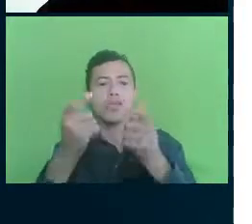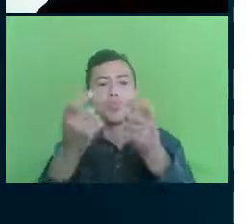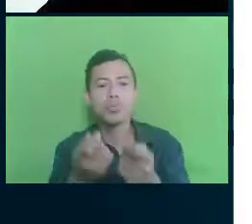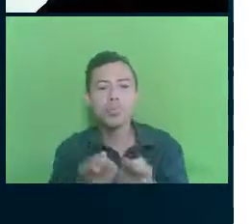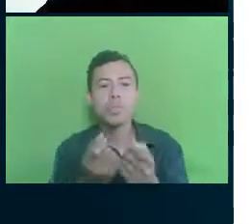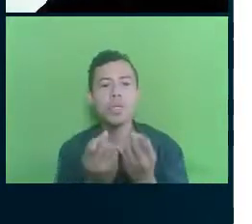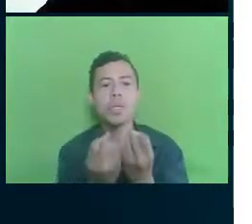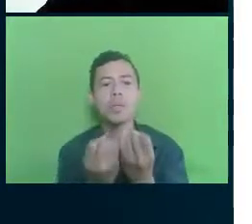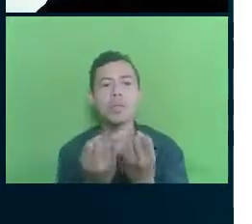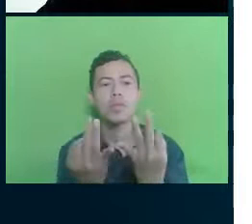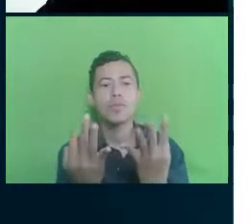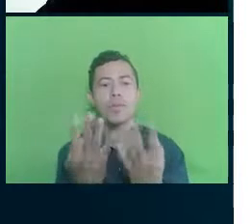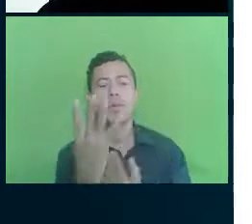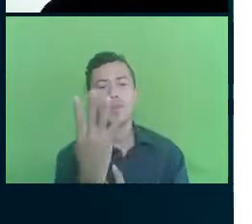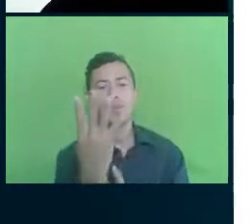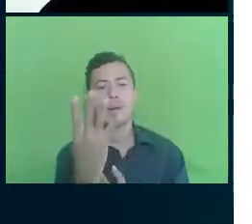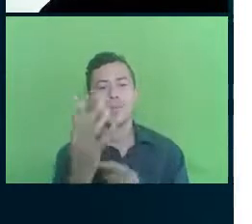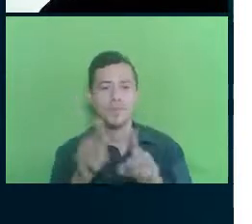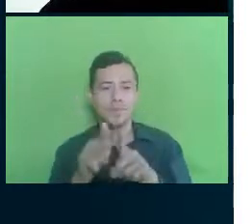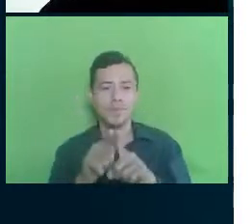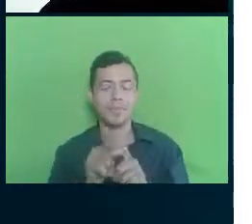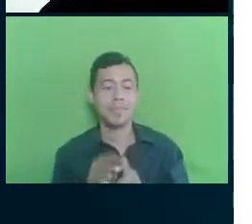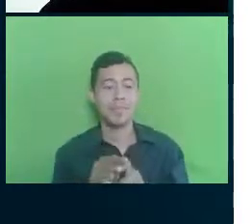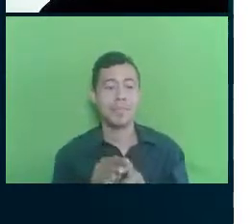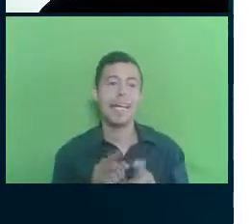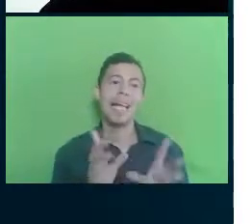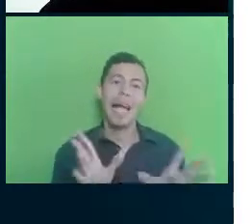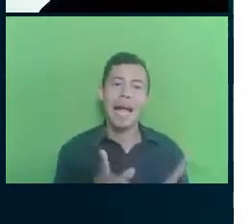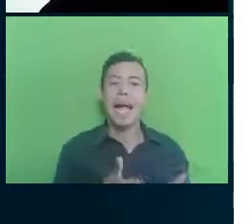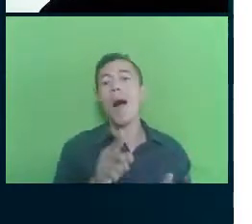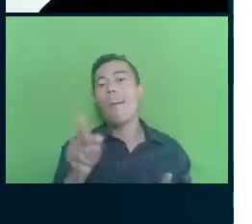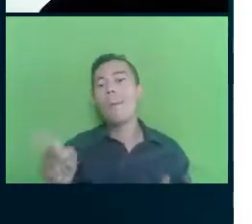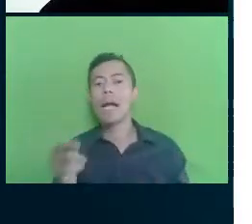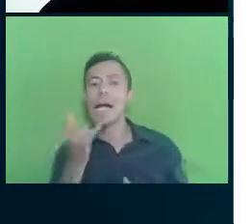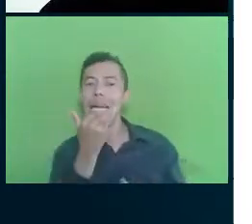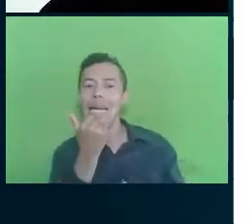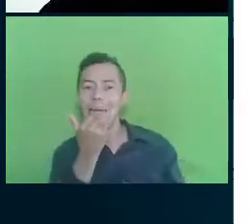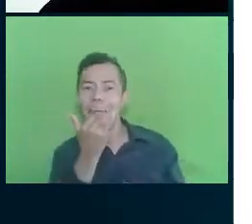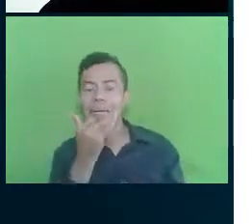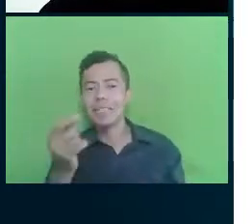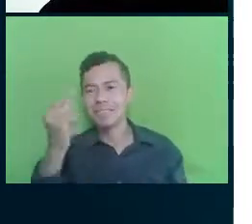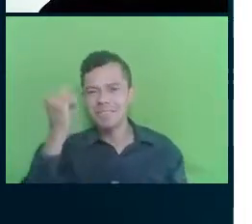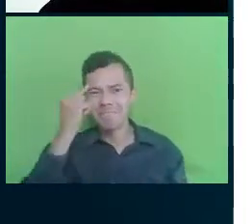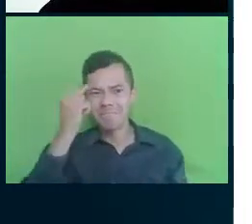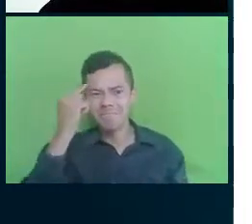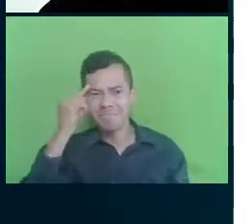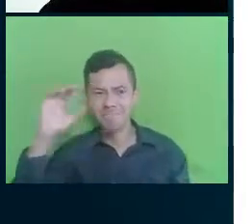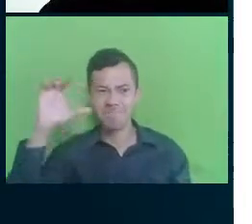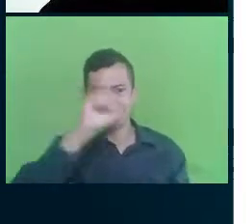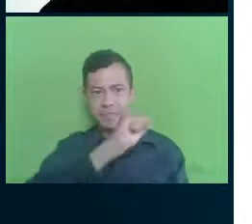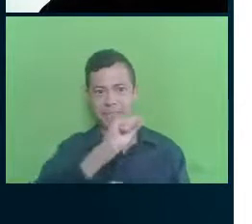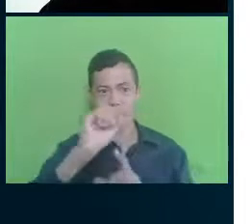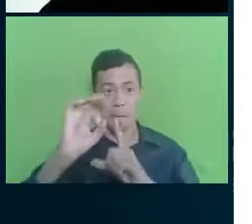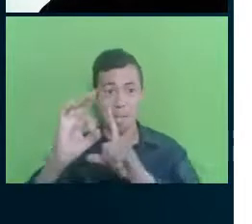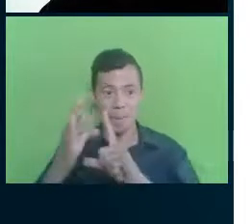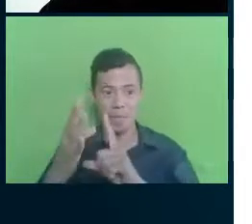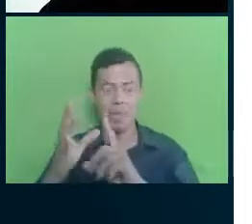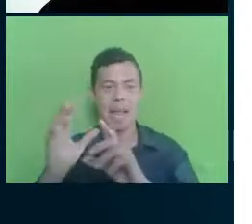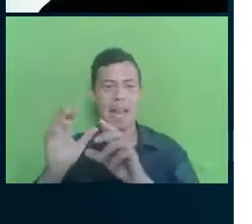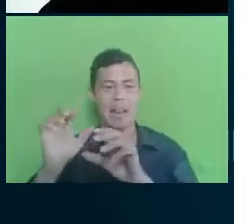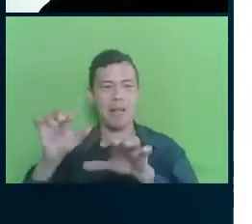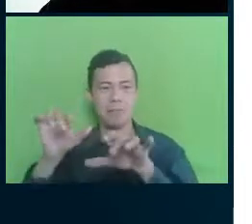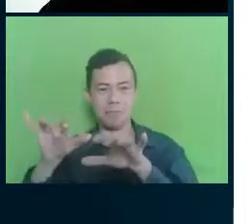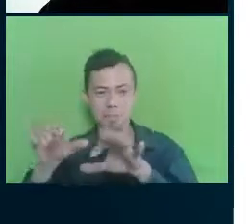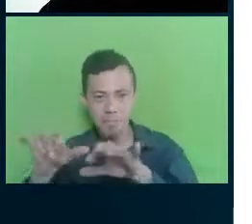igual a 4. Ahora, con la inteligencia artificial, ¿qué pasa? Cambia el paradigma. Yo tengo una entrada, tengo una